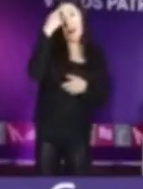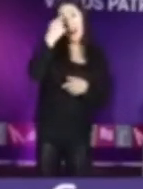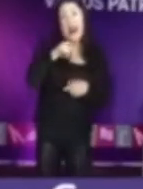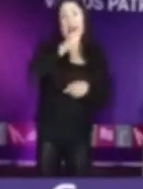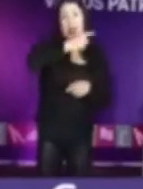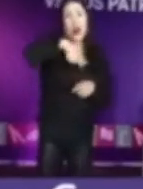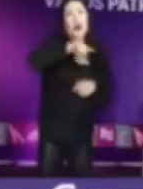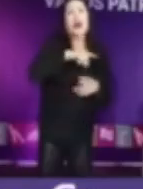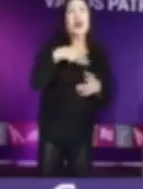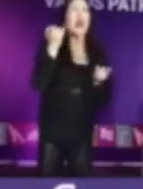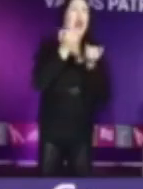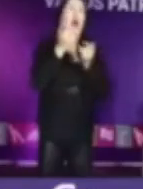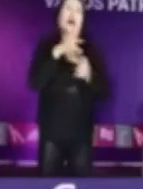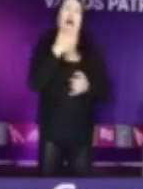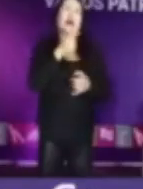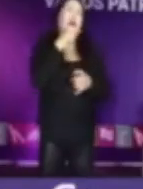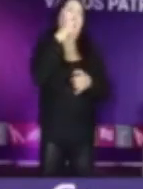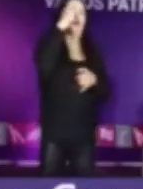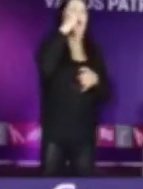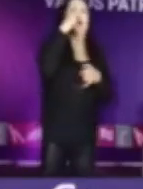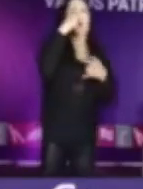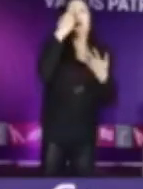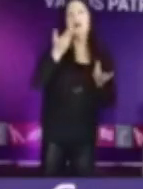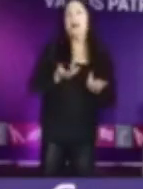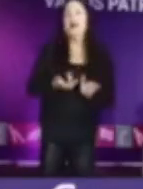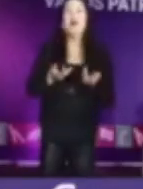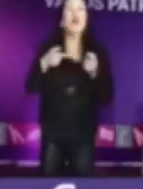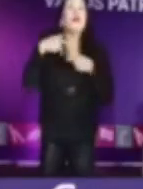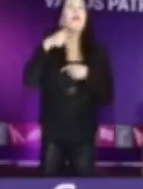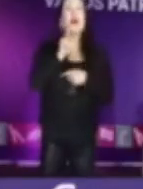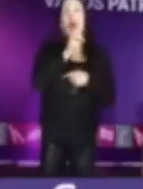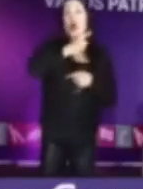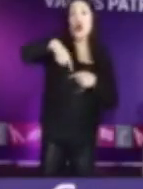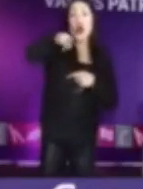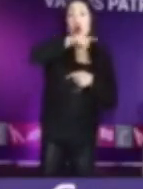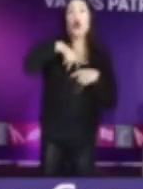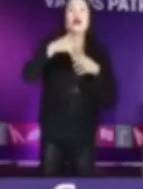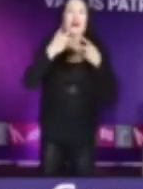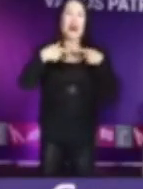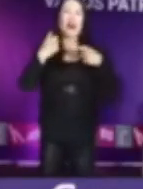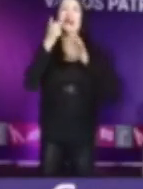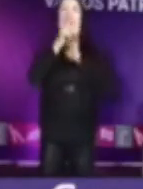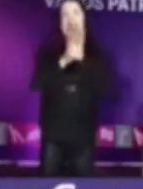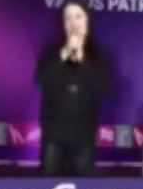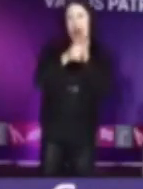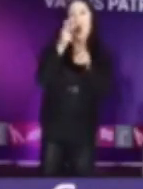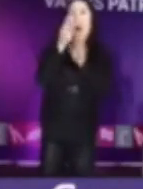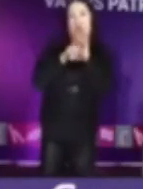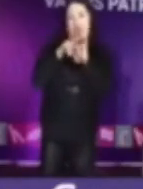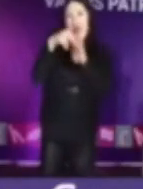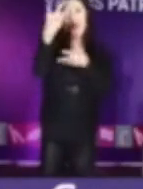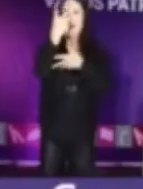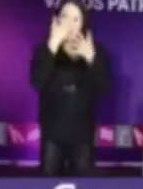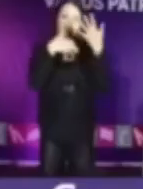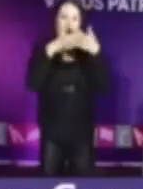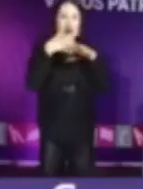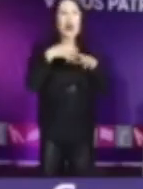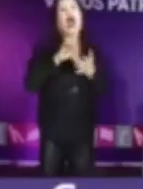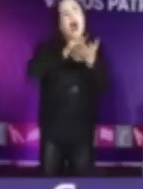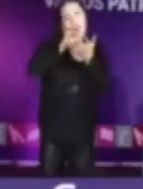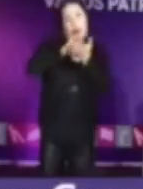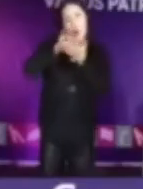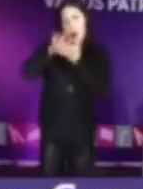sus vanidades, con todas y sus veleidades, pero todos aportan en mayor o menor medida. Muchas gracias.